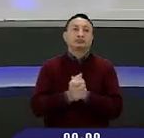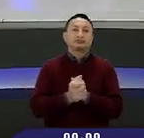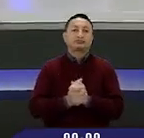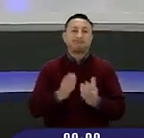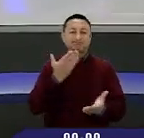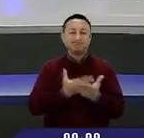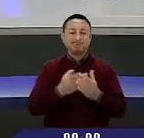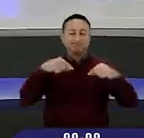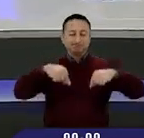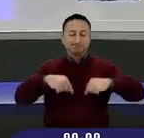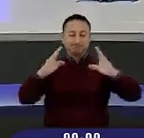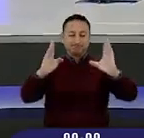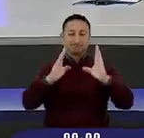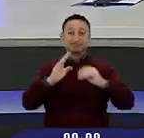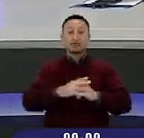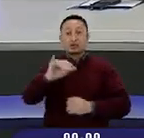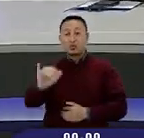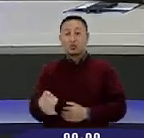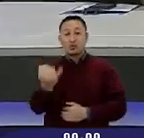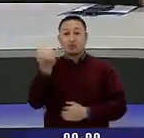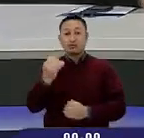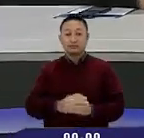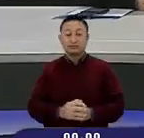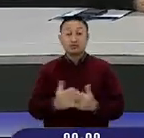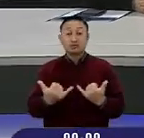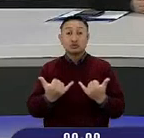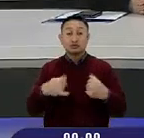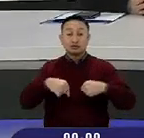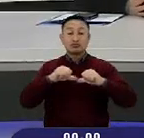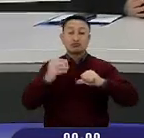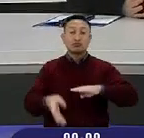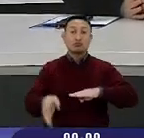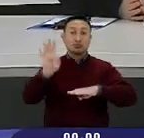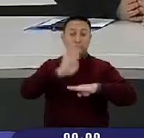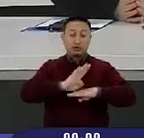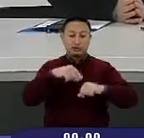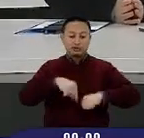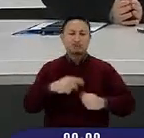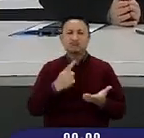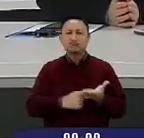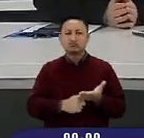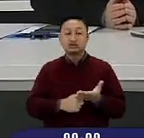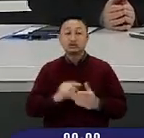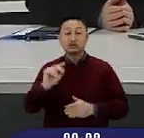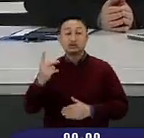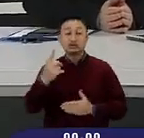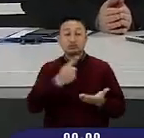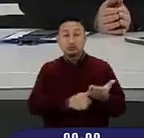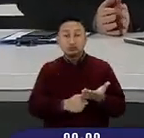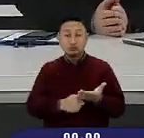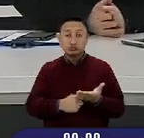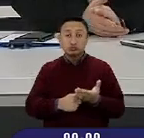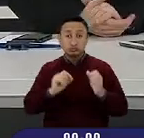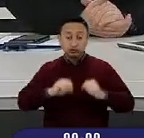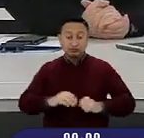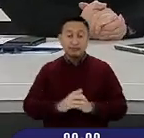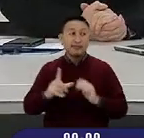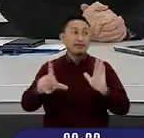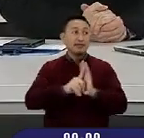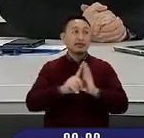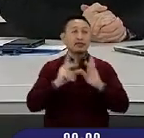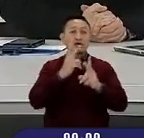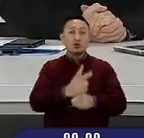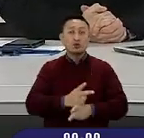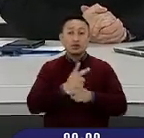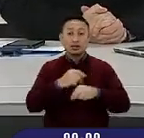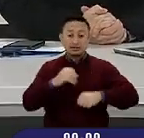Gracias por acompañarnos en este día jueves. Hoy día la Asamblea Nacional va a tratar en segundo y definitivo debate la ley de prevención